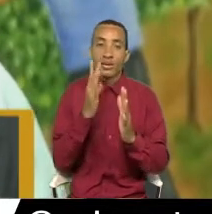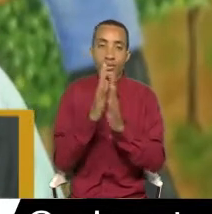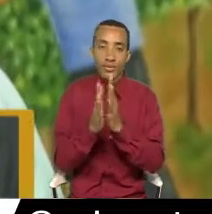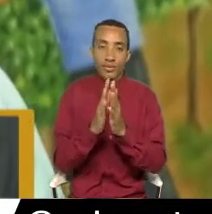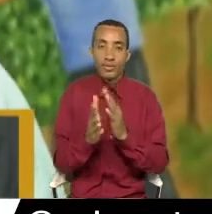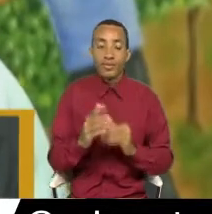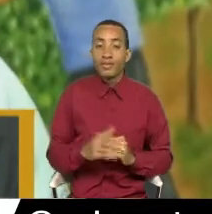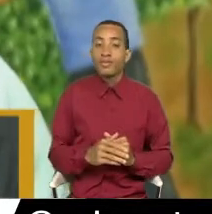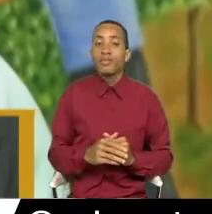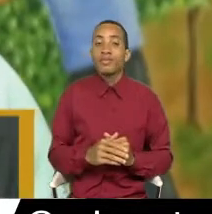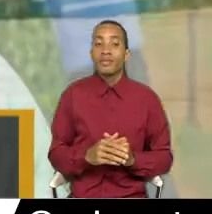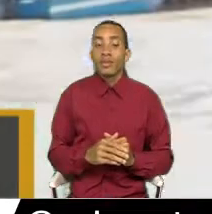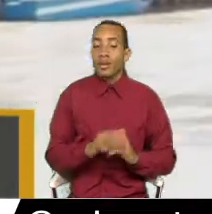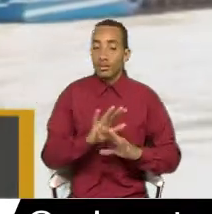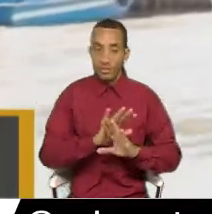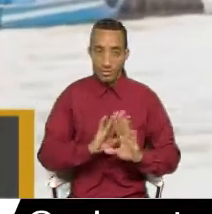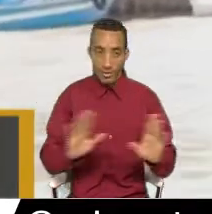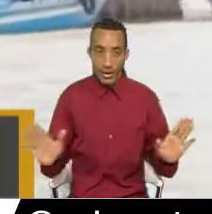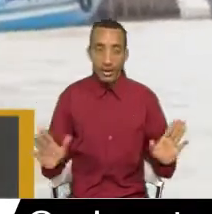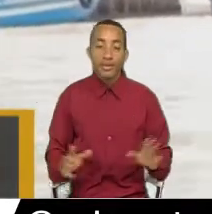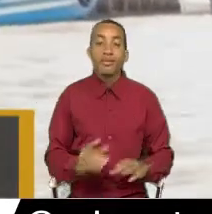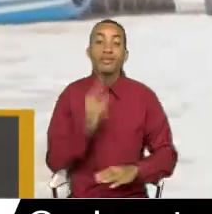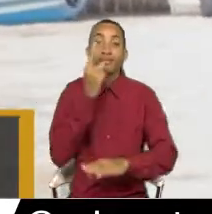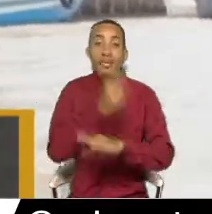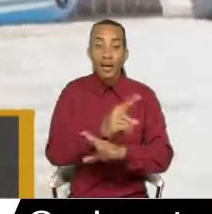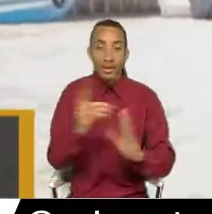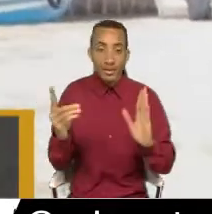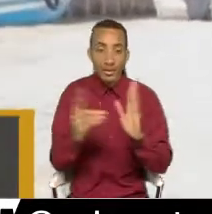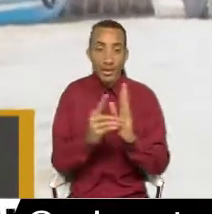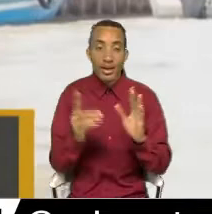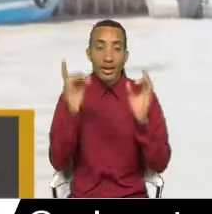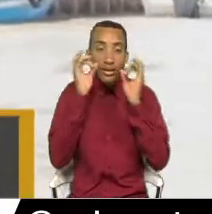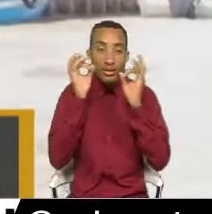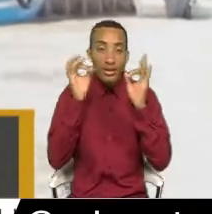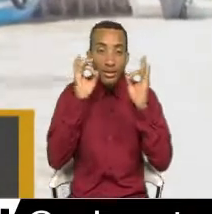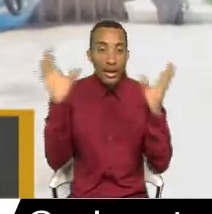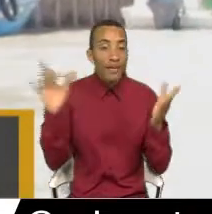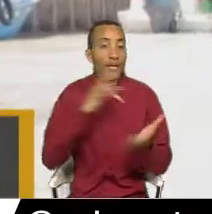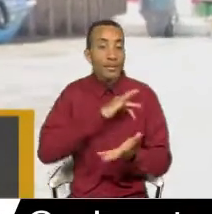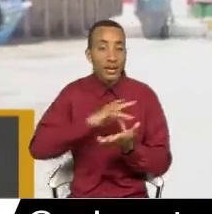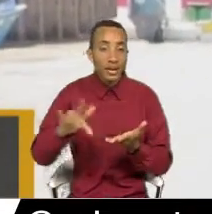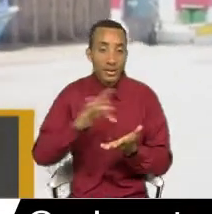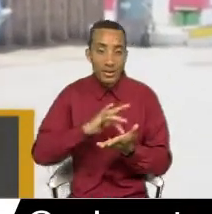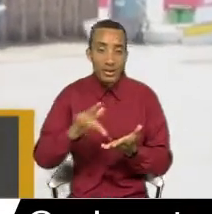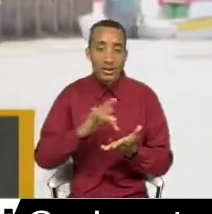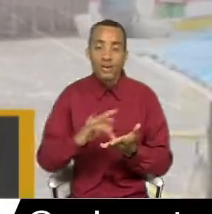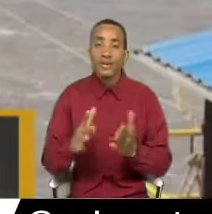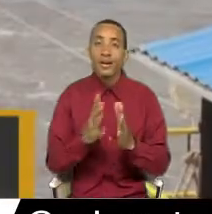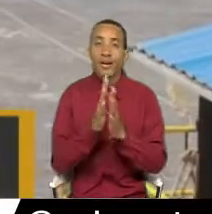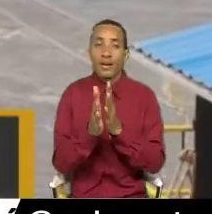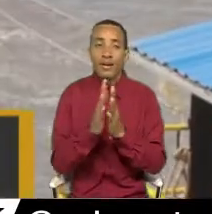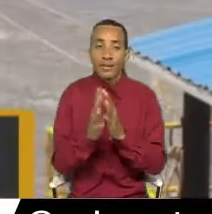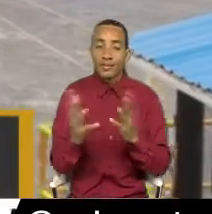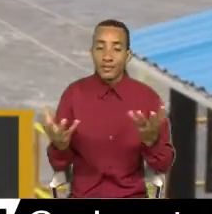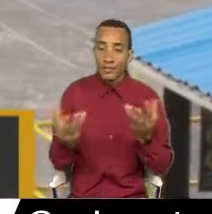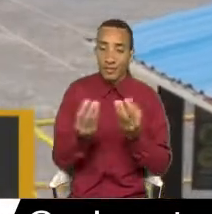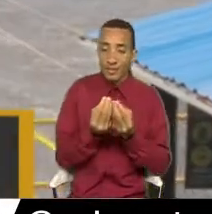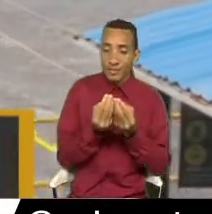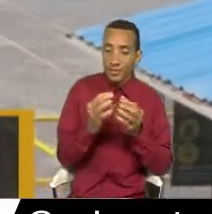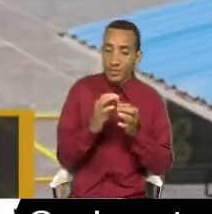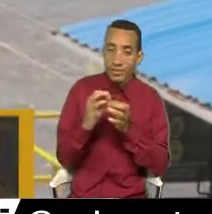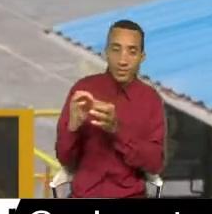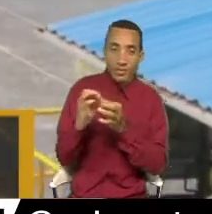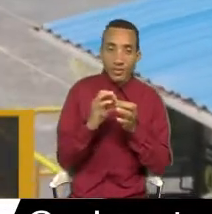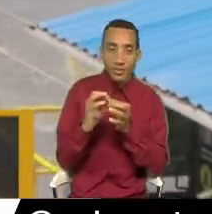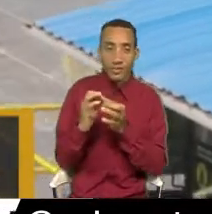de emergencia, soportada también bajo las visitas y conceptos técnicos del personal adscrito al Consejo Municipal de Gestión